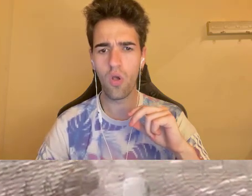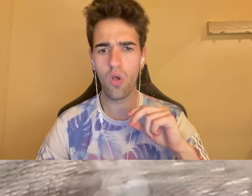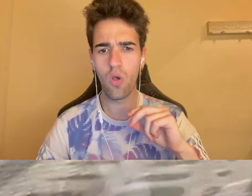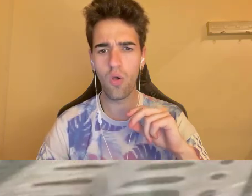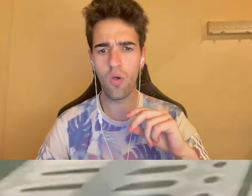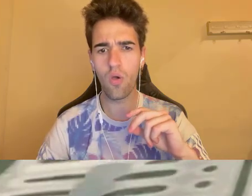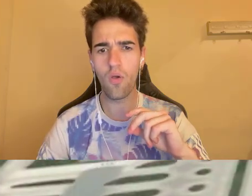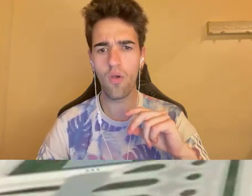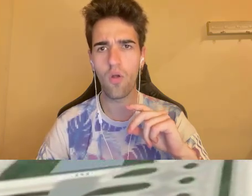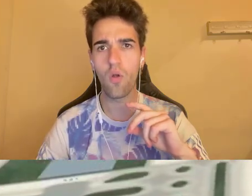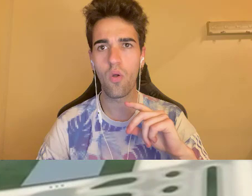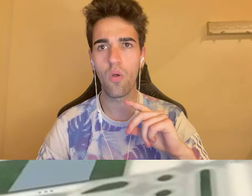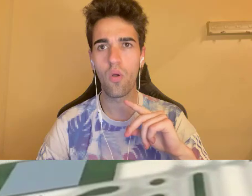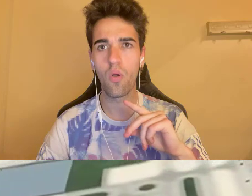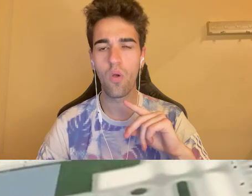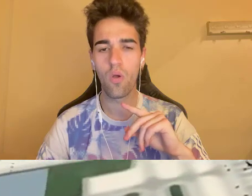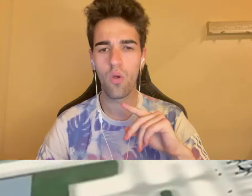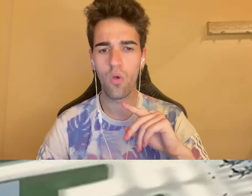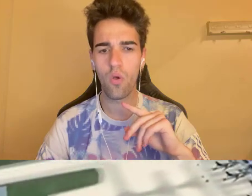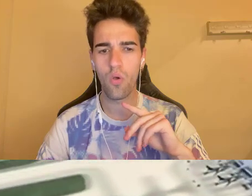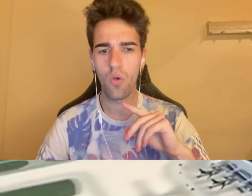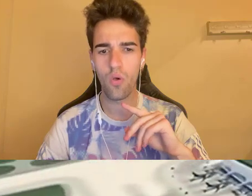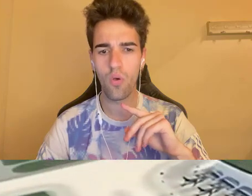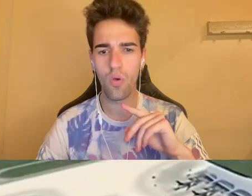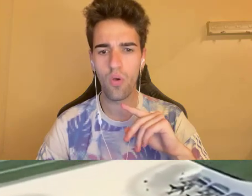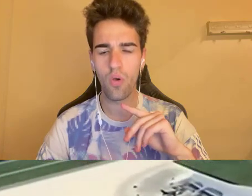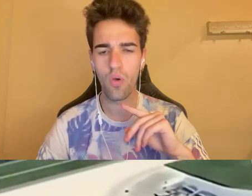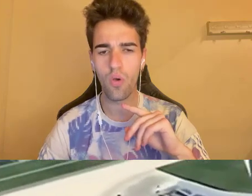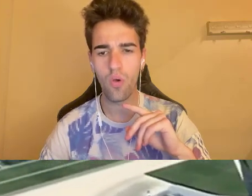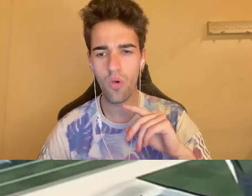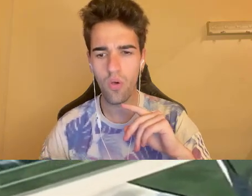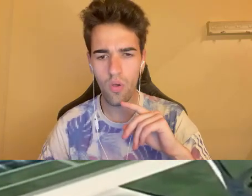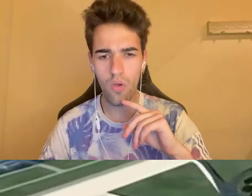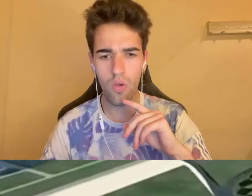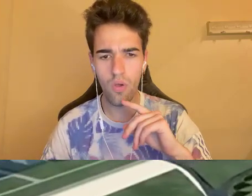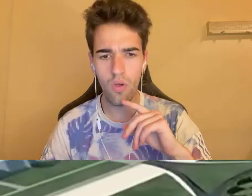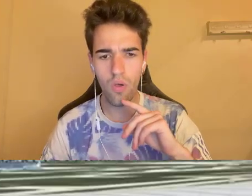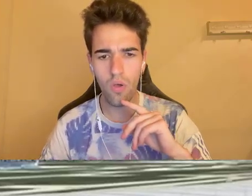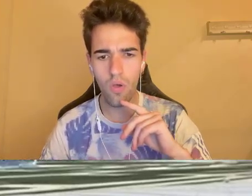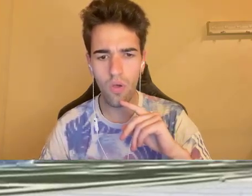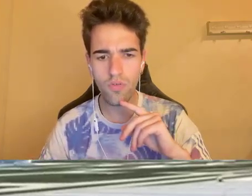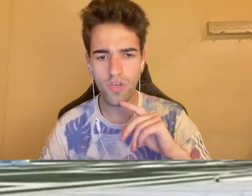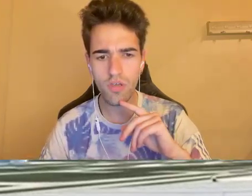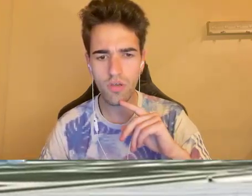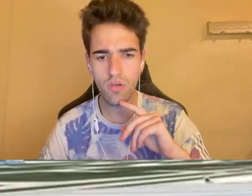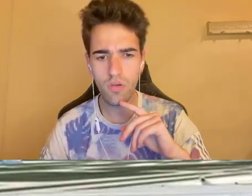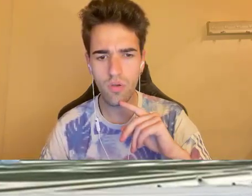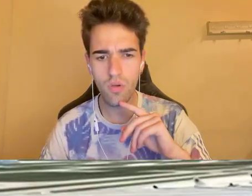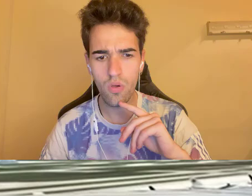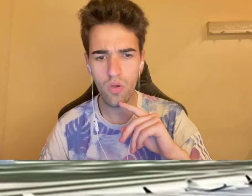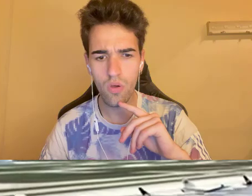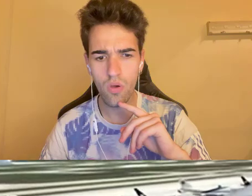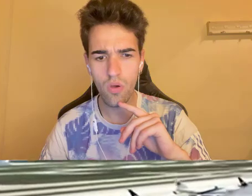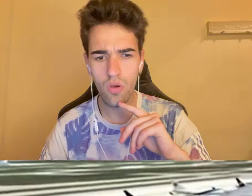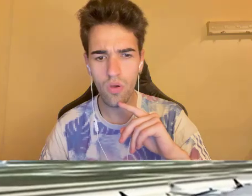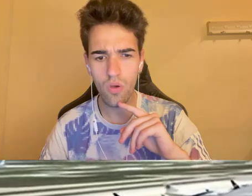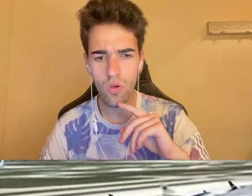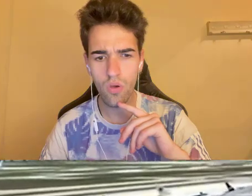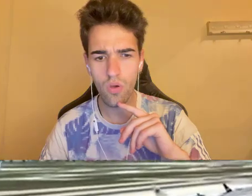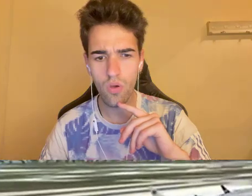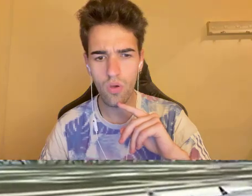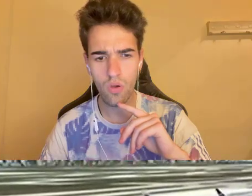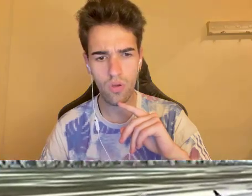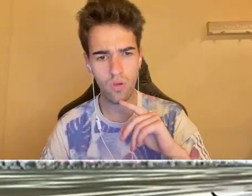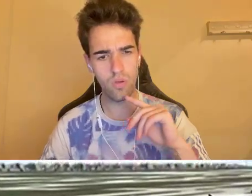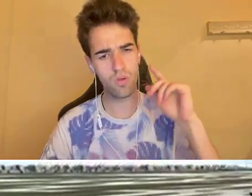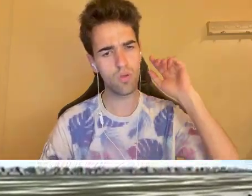El proyecto que a continuación te comparto es sin duda uno de los más importantes de México y del mundo. Con una faraónica extensión de más de